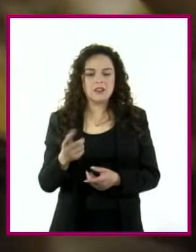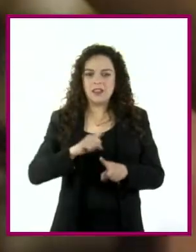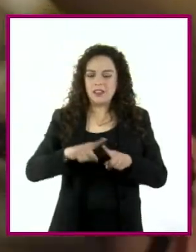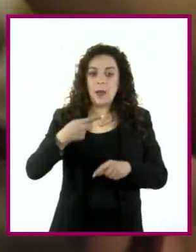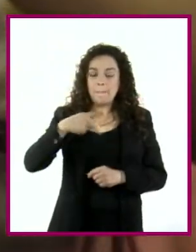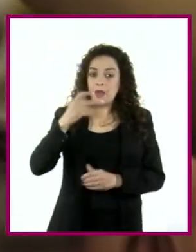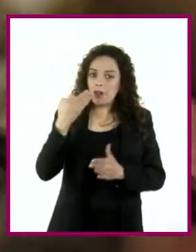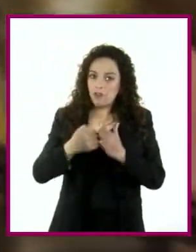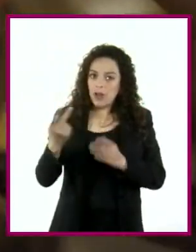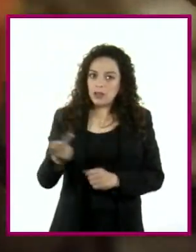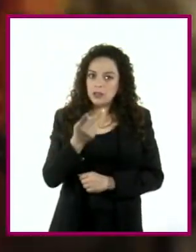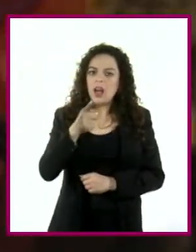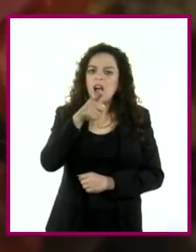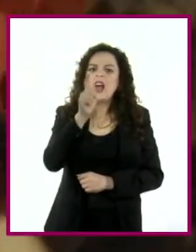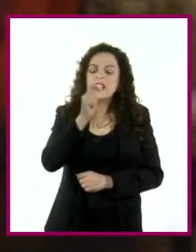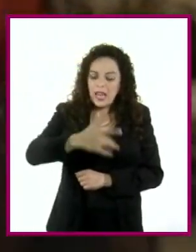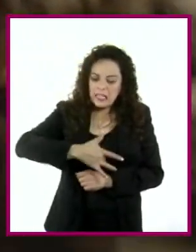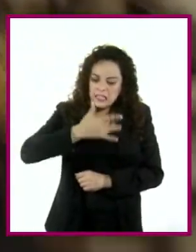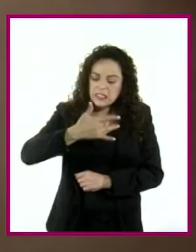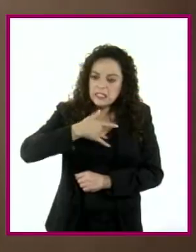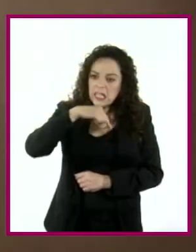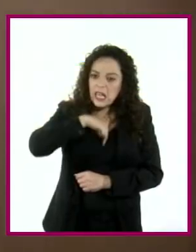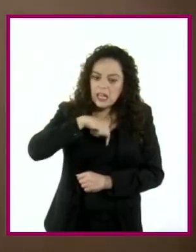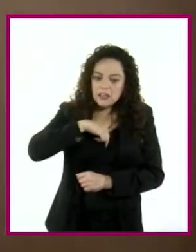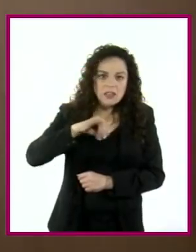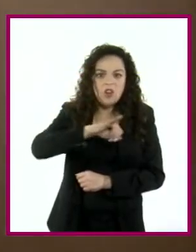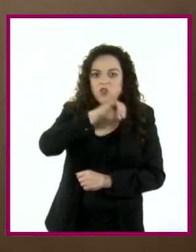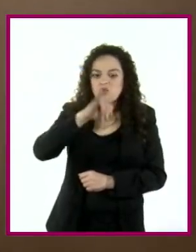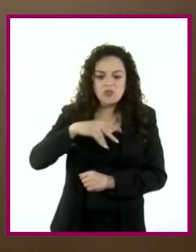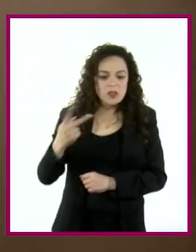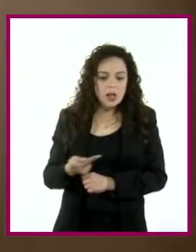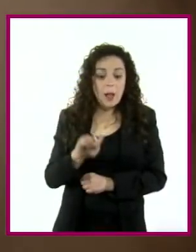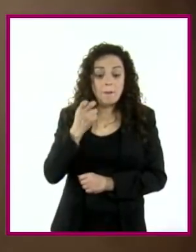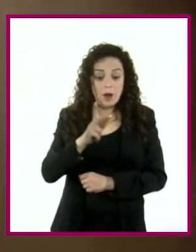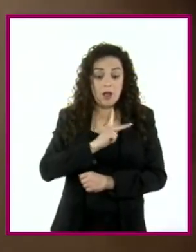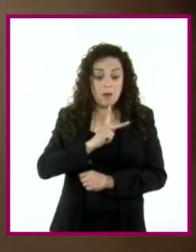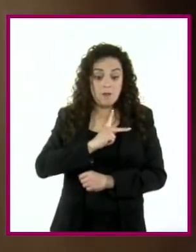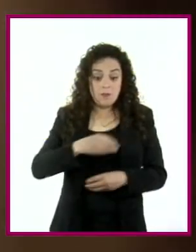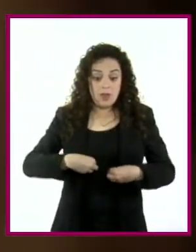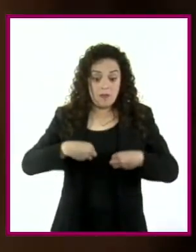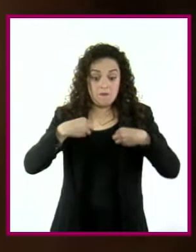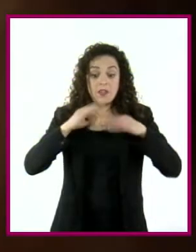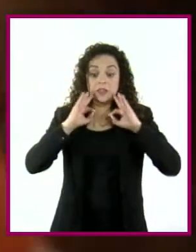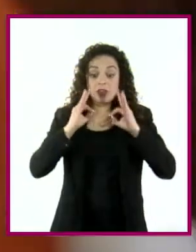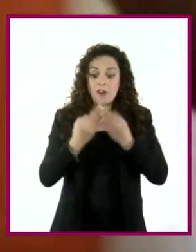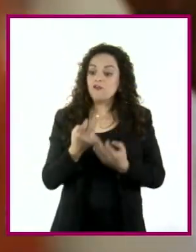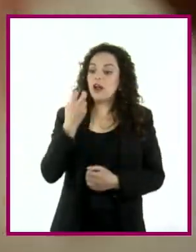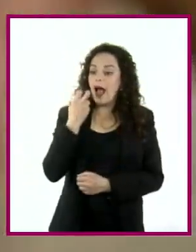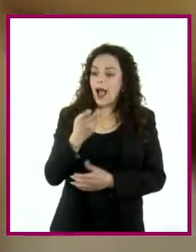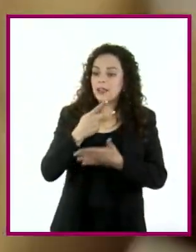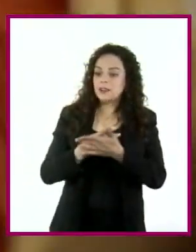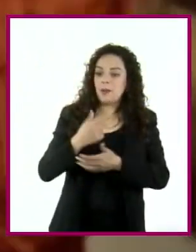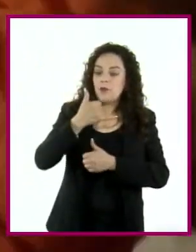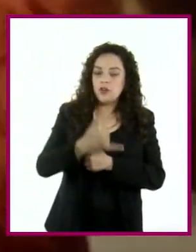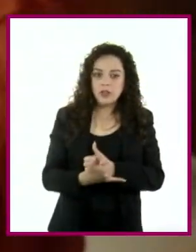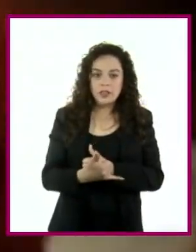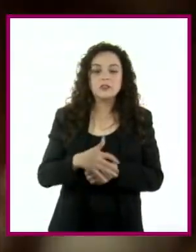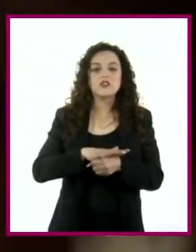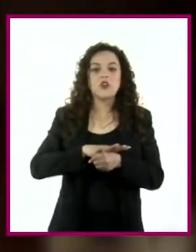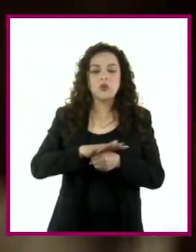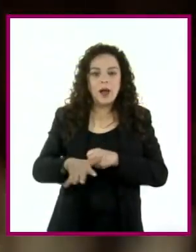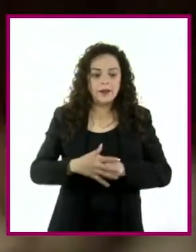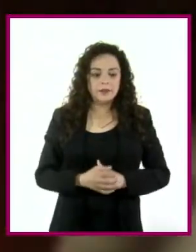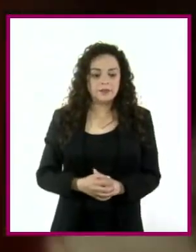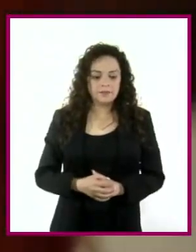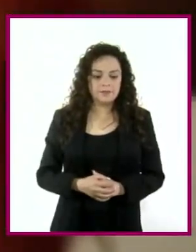pregunta por el sentir. Entonces, mi proyecto de vida es ese. Es un proyecto en el cual pues yo